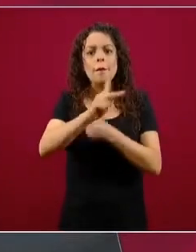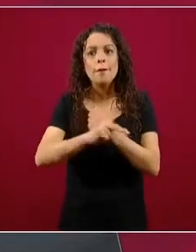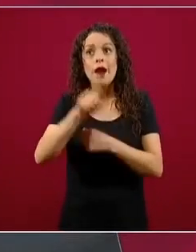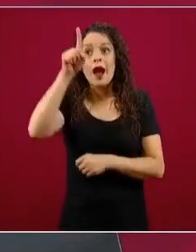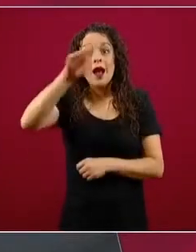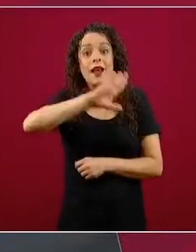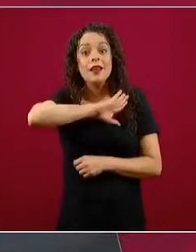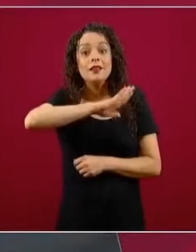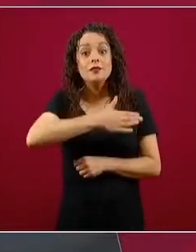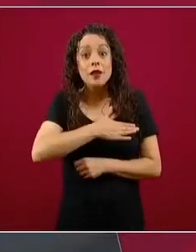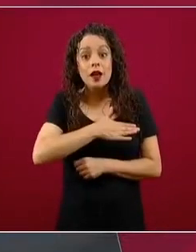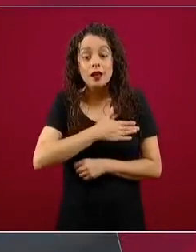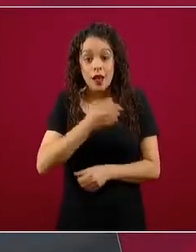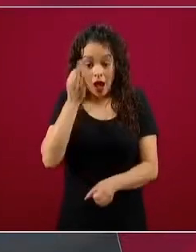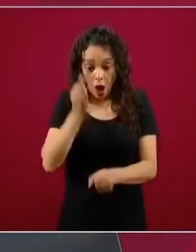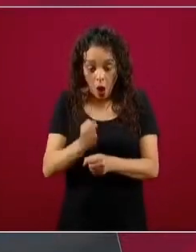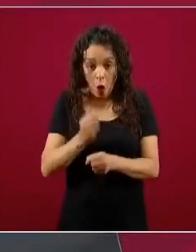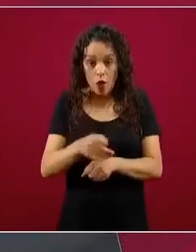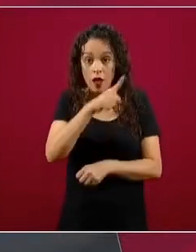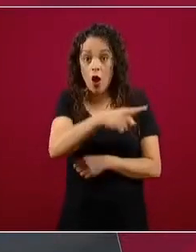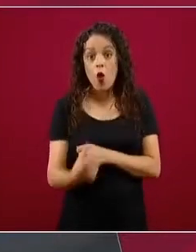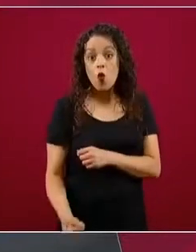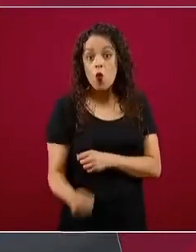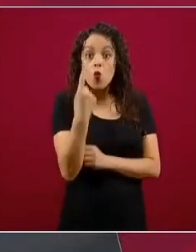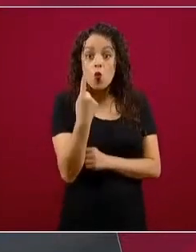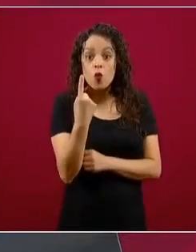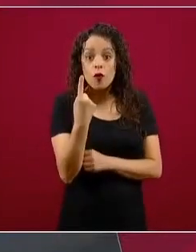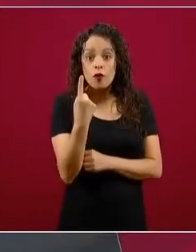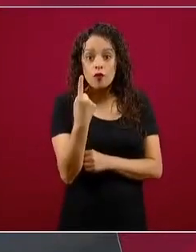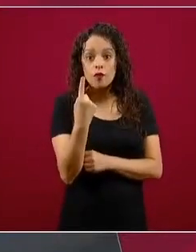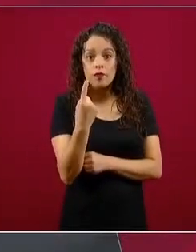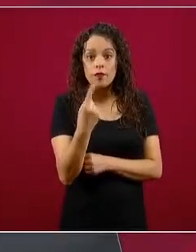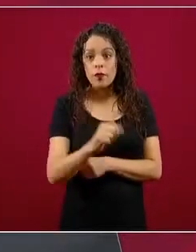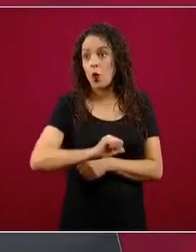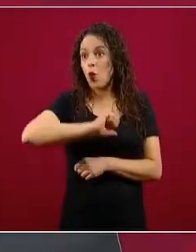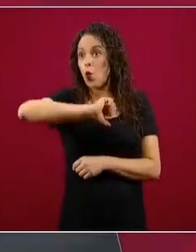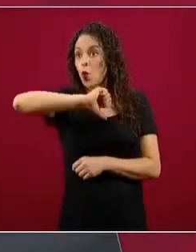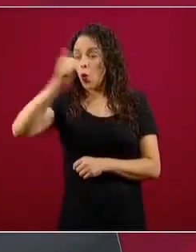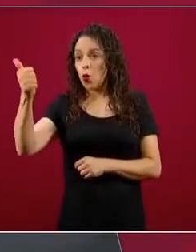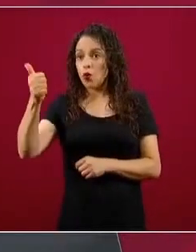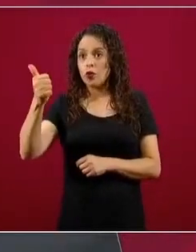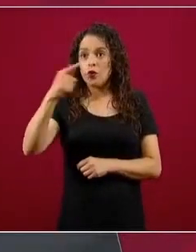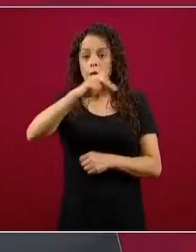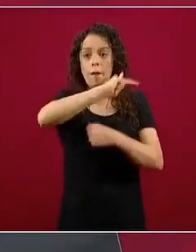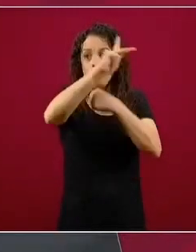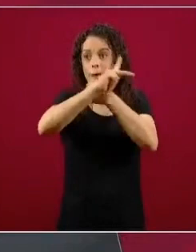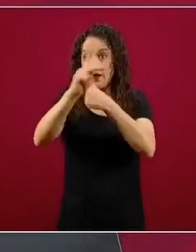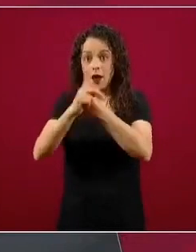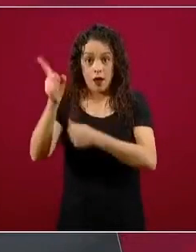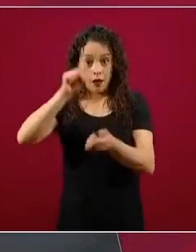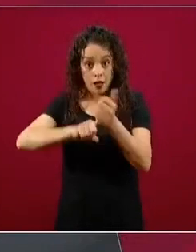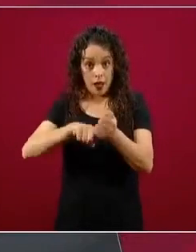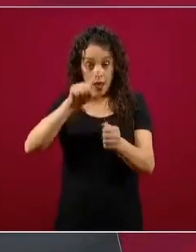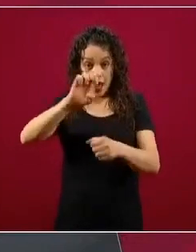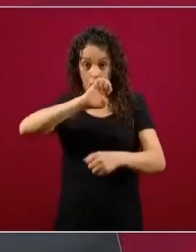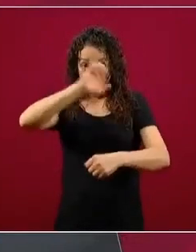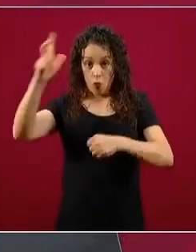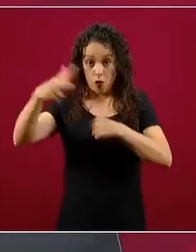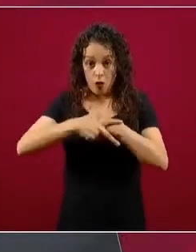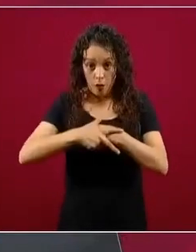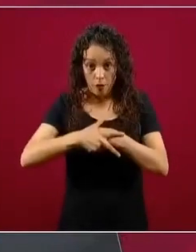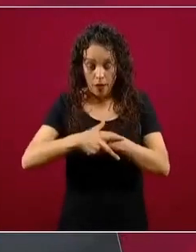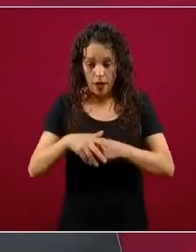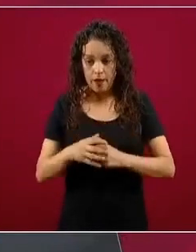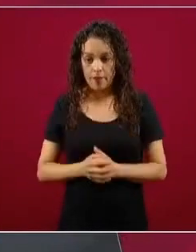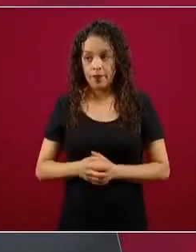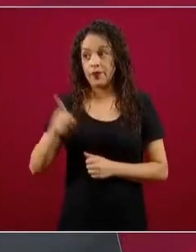es hasta el momento el único. Todavía muchos otros países europeos, Europa es la segunda región después de China